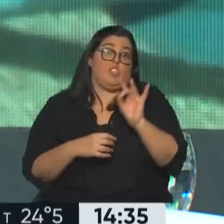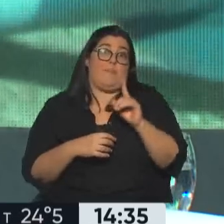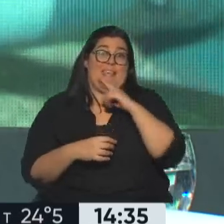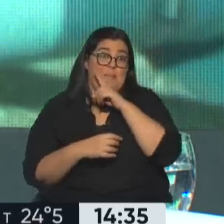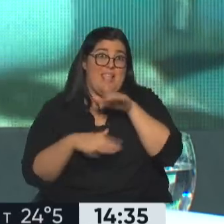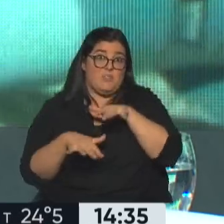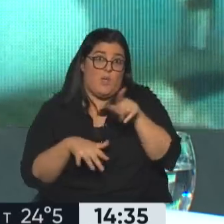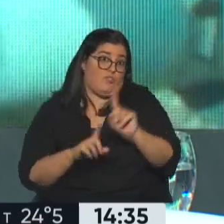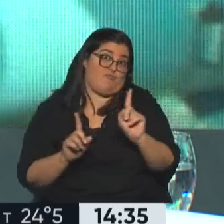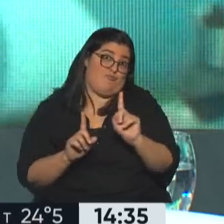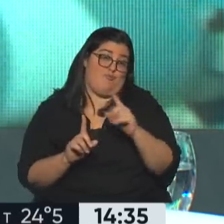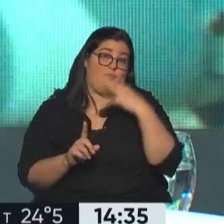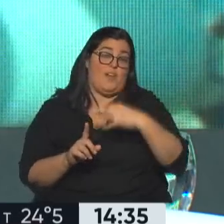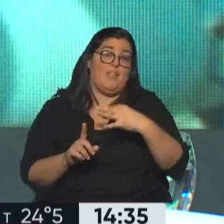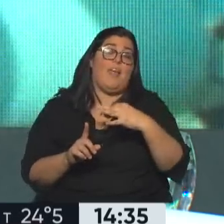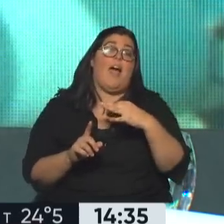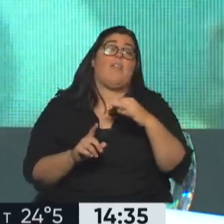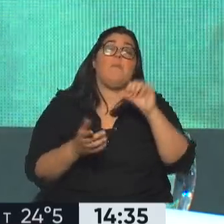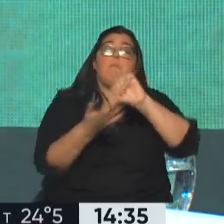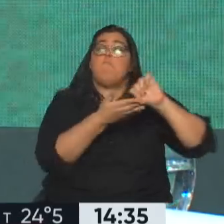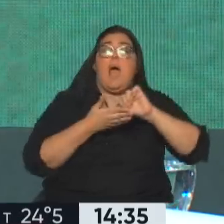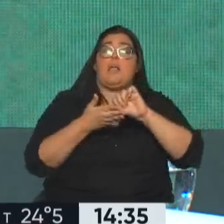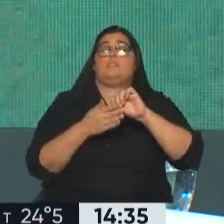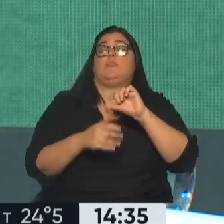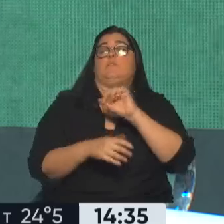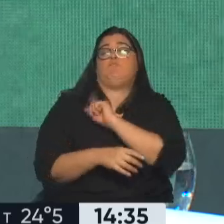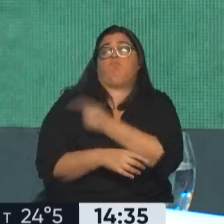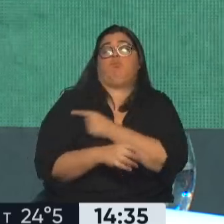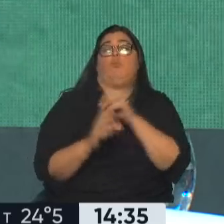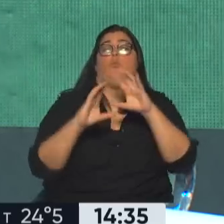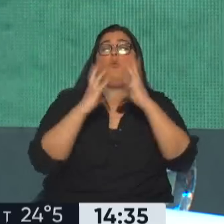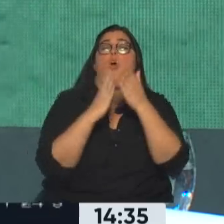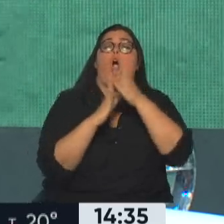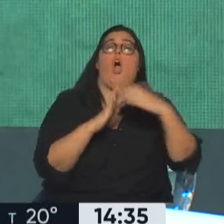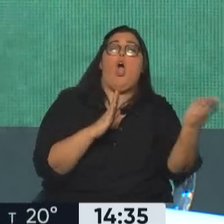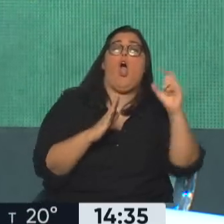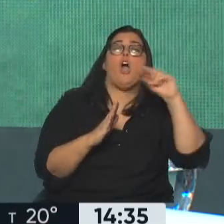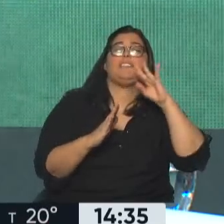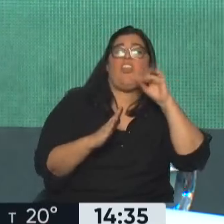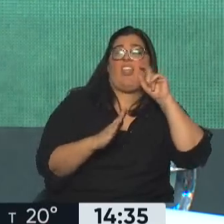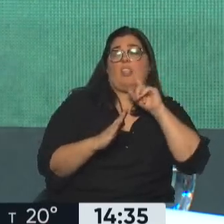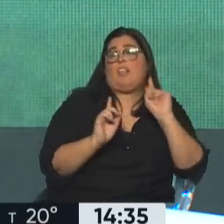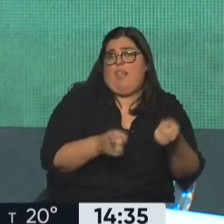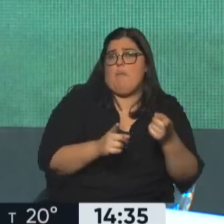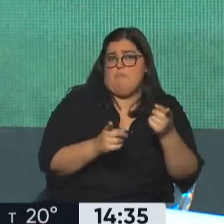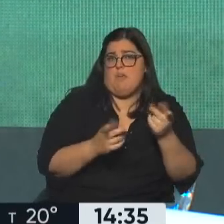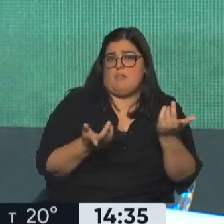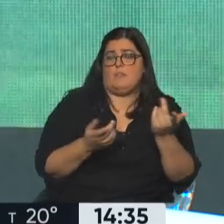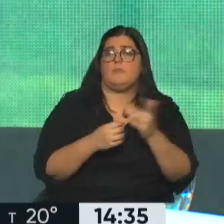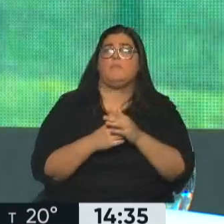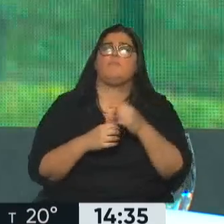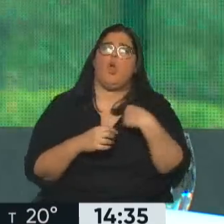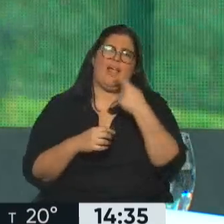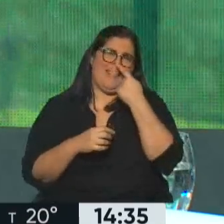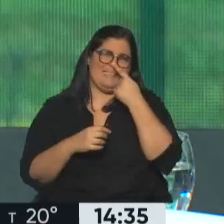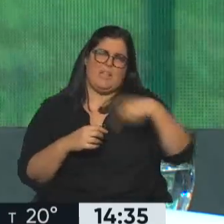Alemania, sino también, todas las potencias occidentales. Pero un dato para finalizar que me parece muy interesante, que es ¿Se